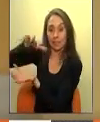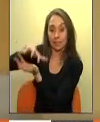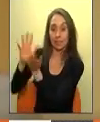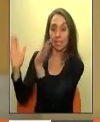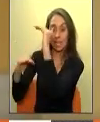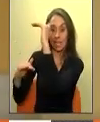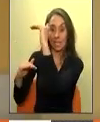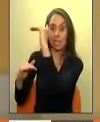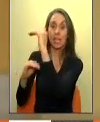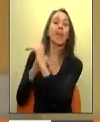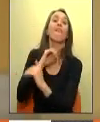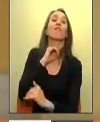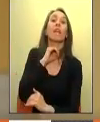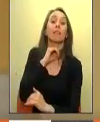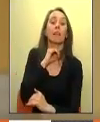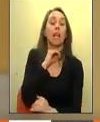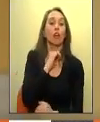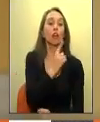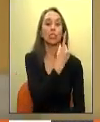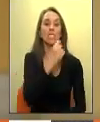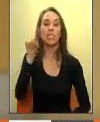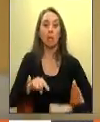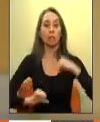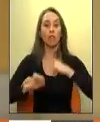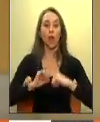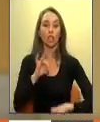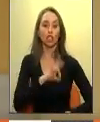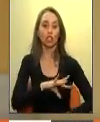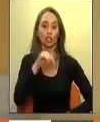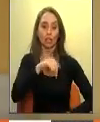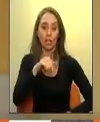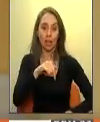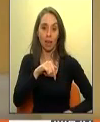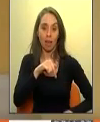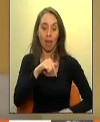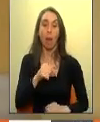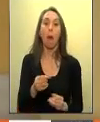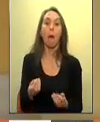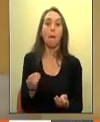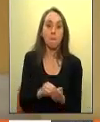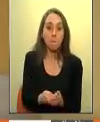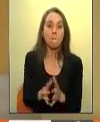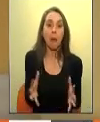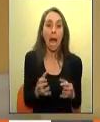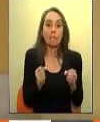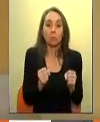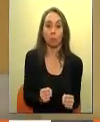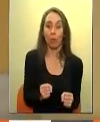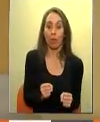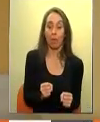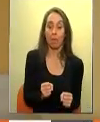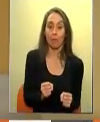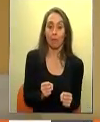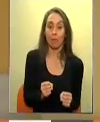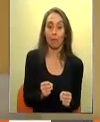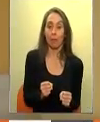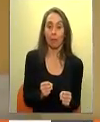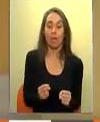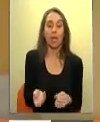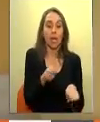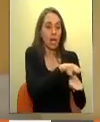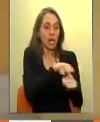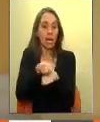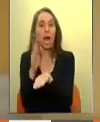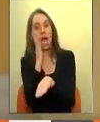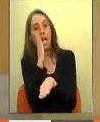confección 100% local, lo que va a aumentar aún más nuestras capacidades en camas